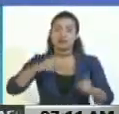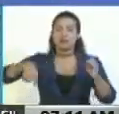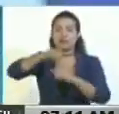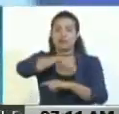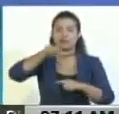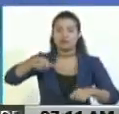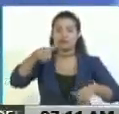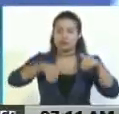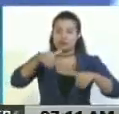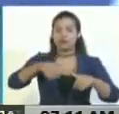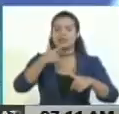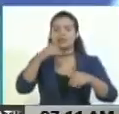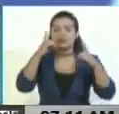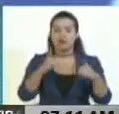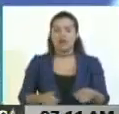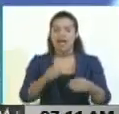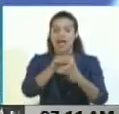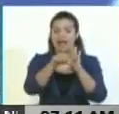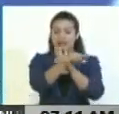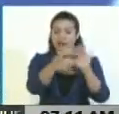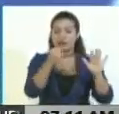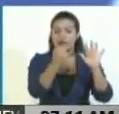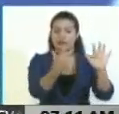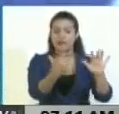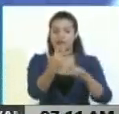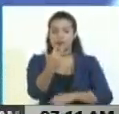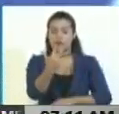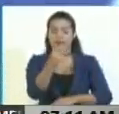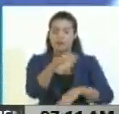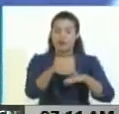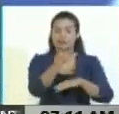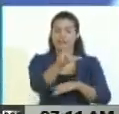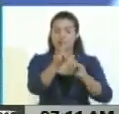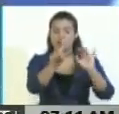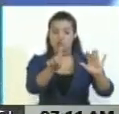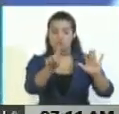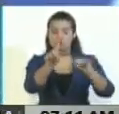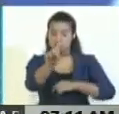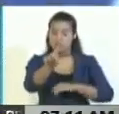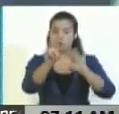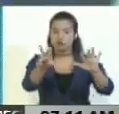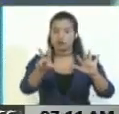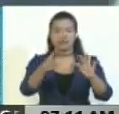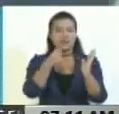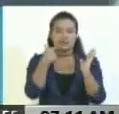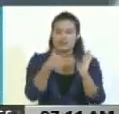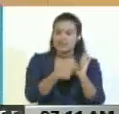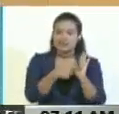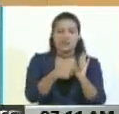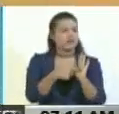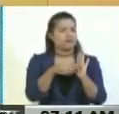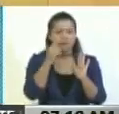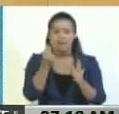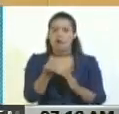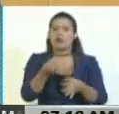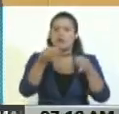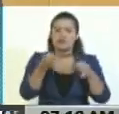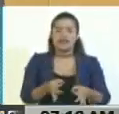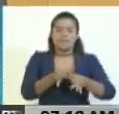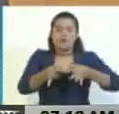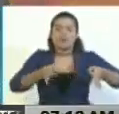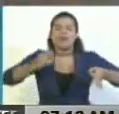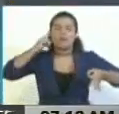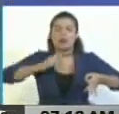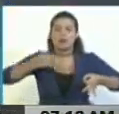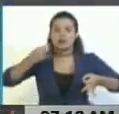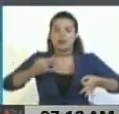popular, establece en su artículo 318 que nuestra moneda es el Bolívar y solo podrá ser reemplazada por una